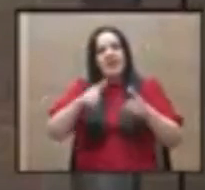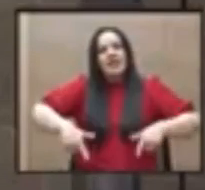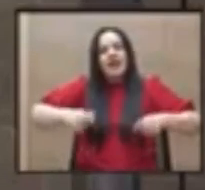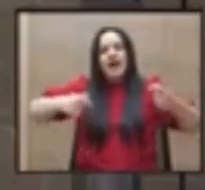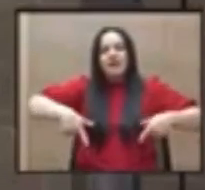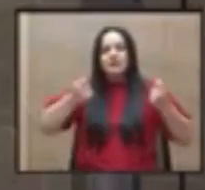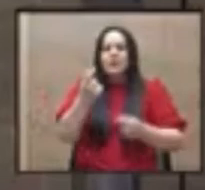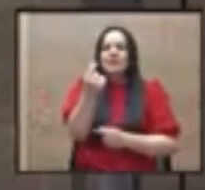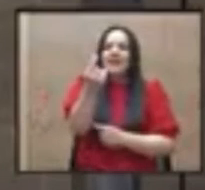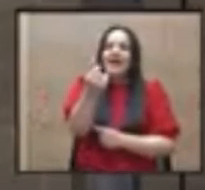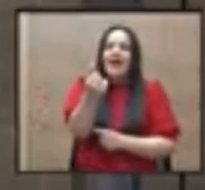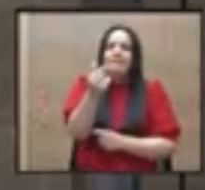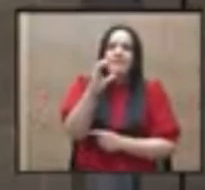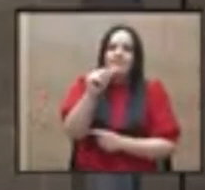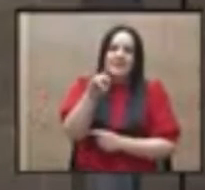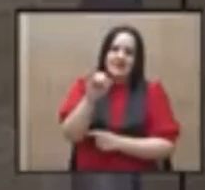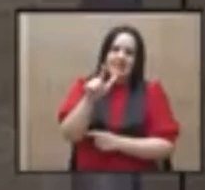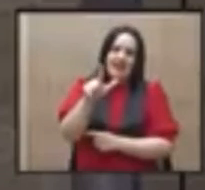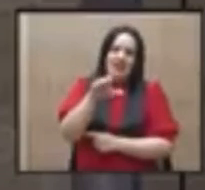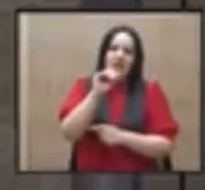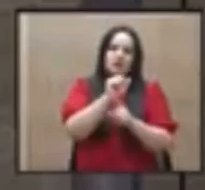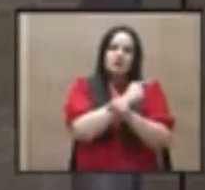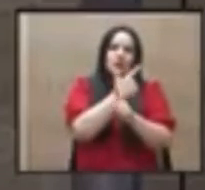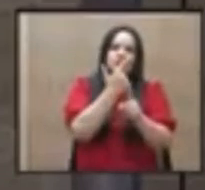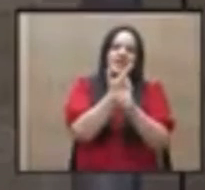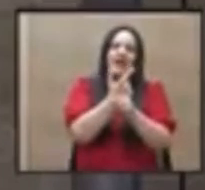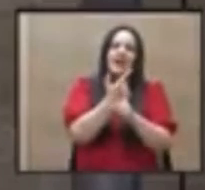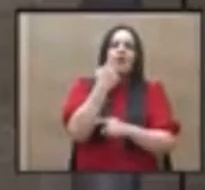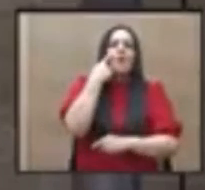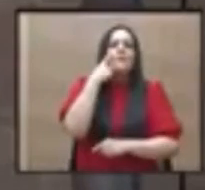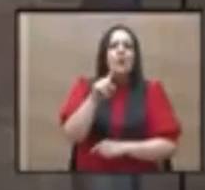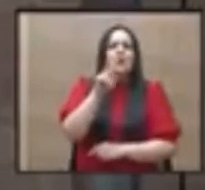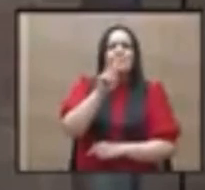capital, gasto social, por